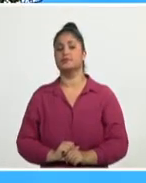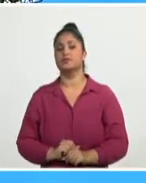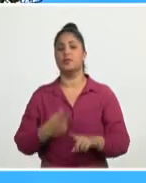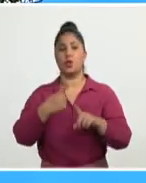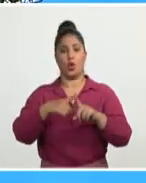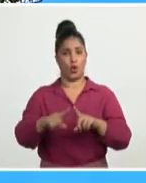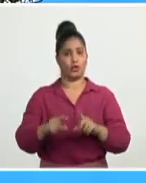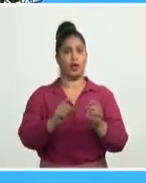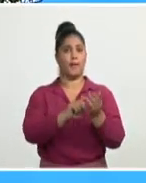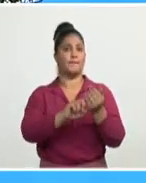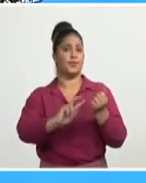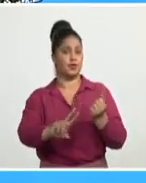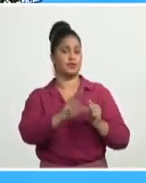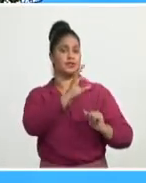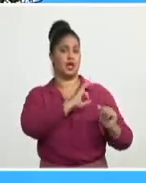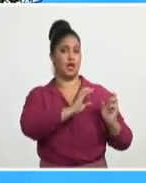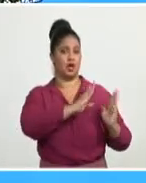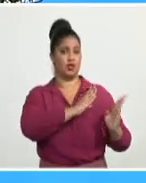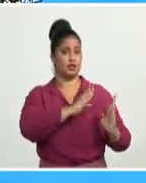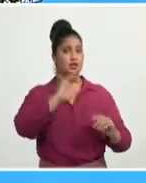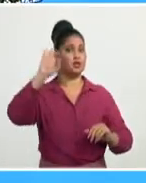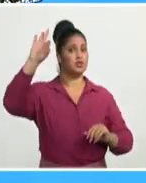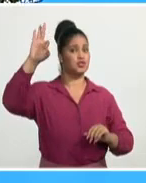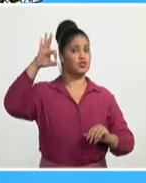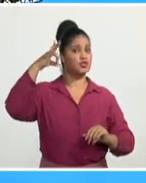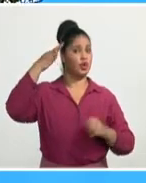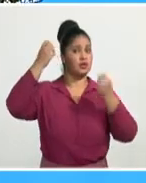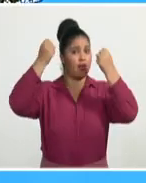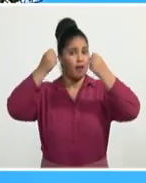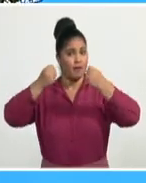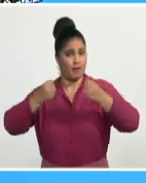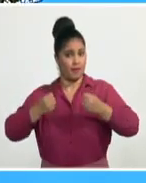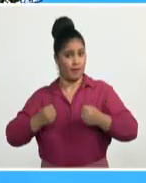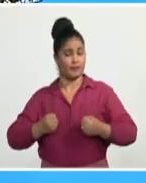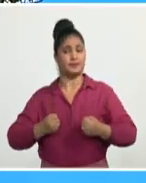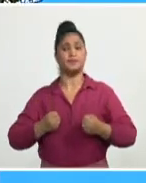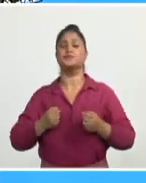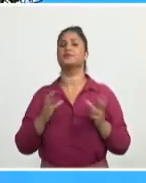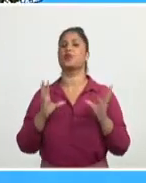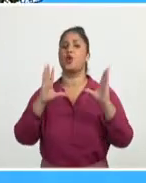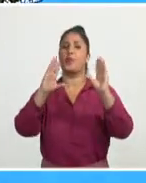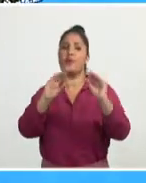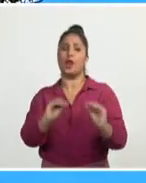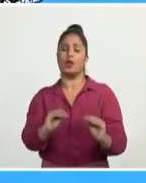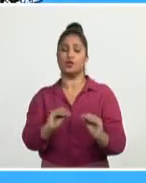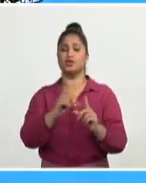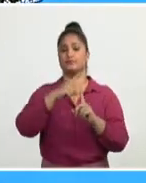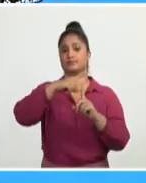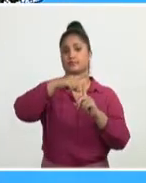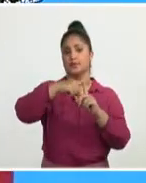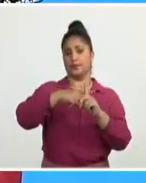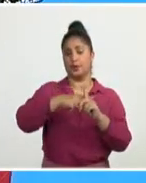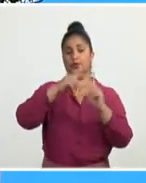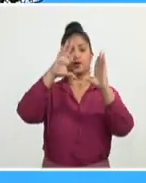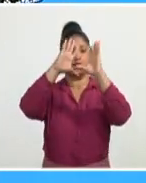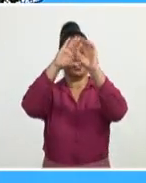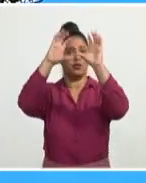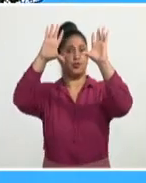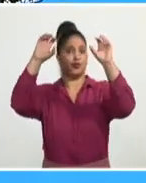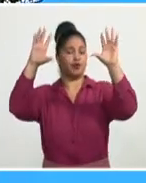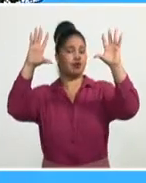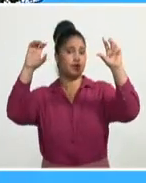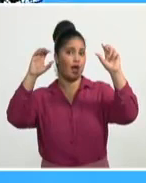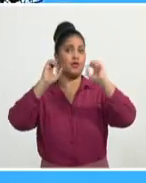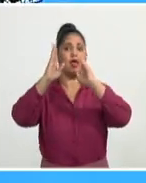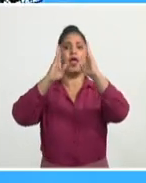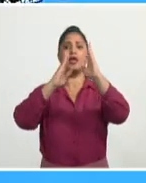nubes pudieran nublarse de manera ocasional con escasas precipitaciones. En la noche van a disminuir los nublados en centro y en oriente, porque en